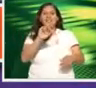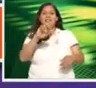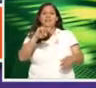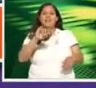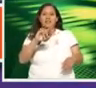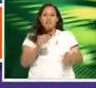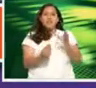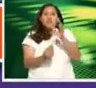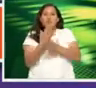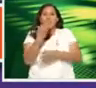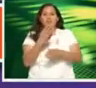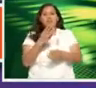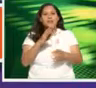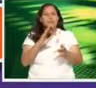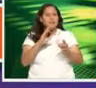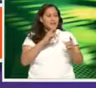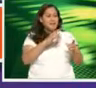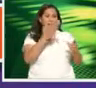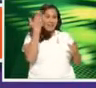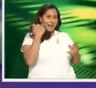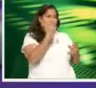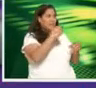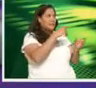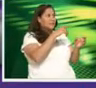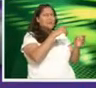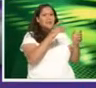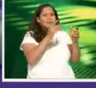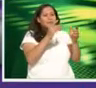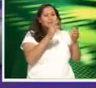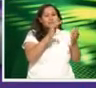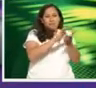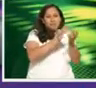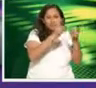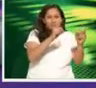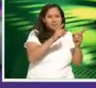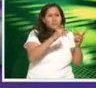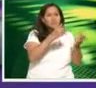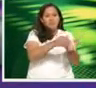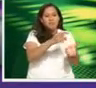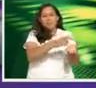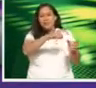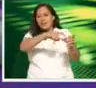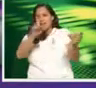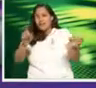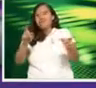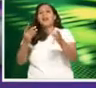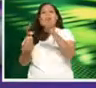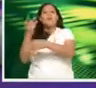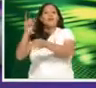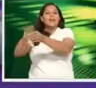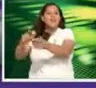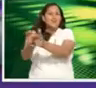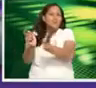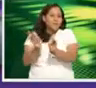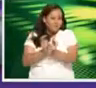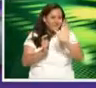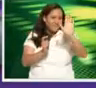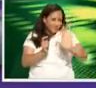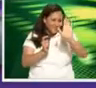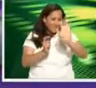tribu urbana y estás siendo expulsado de otra tribu urbana, ¿no? O bien estás combinando tribus urbanas. Okay.